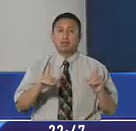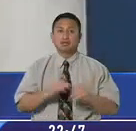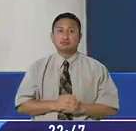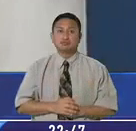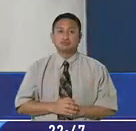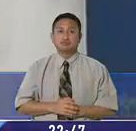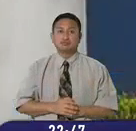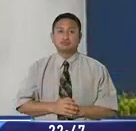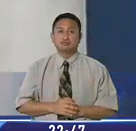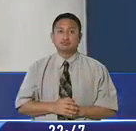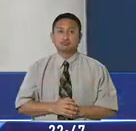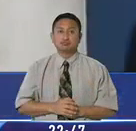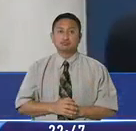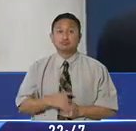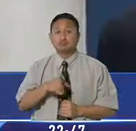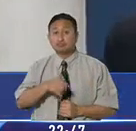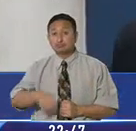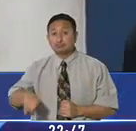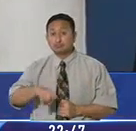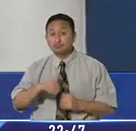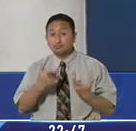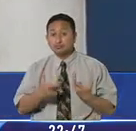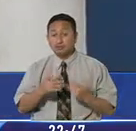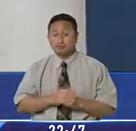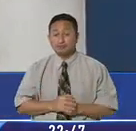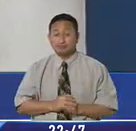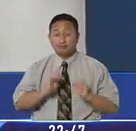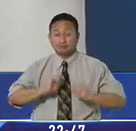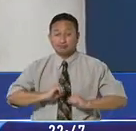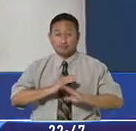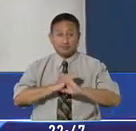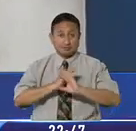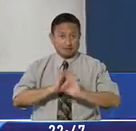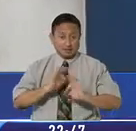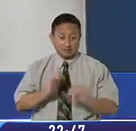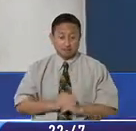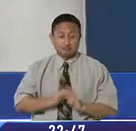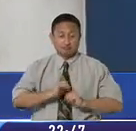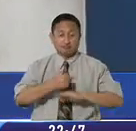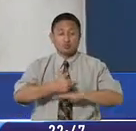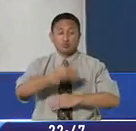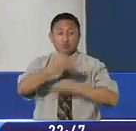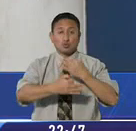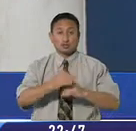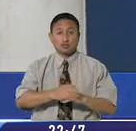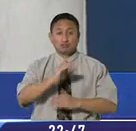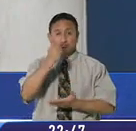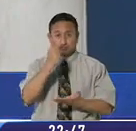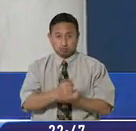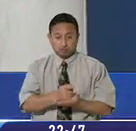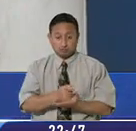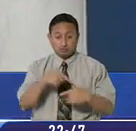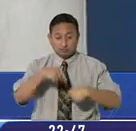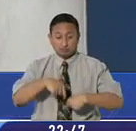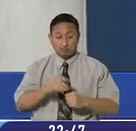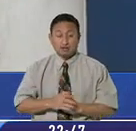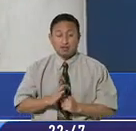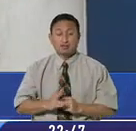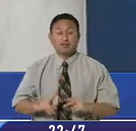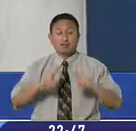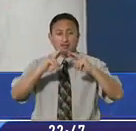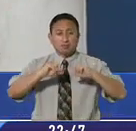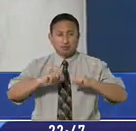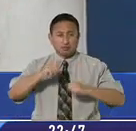para que no incurra en una posible indefensión, es que la jueza ordenó a que la instrucción fiscal